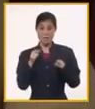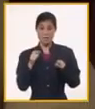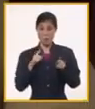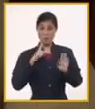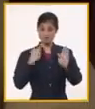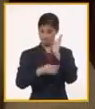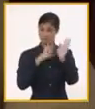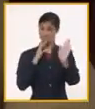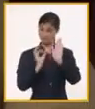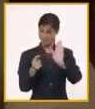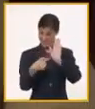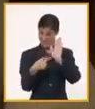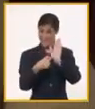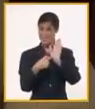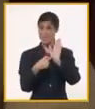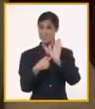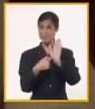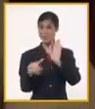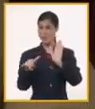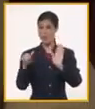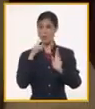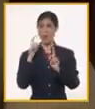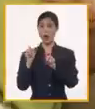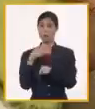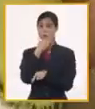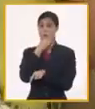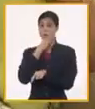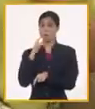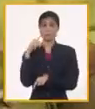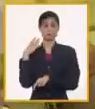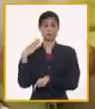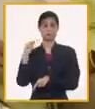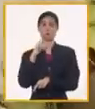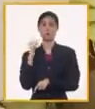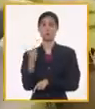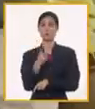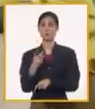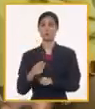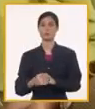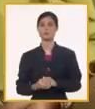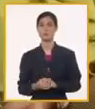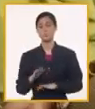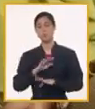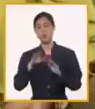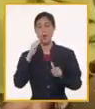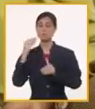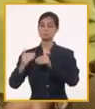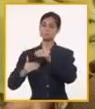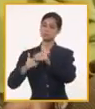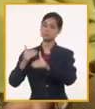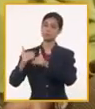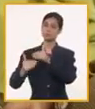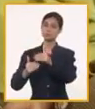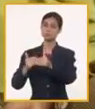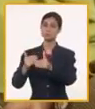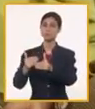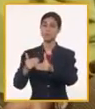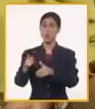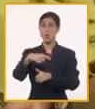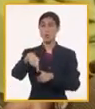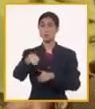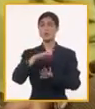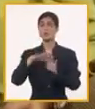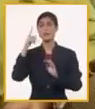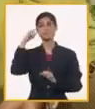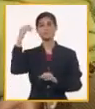va este joven también de aquí también, que decía, aunque Ya después de estos episodios, ya usted está quemado, en el